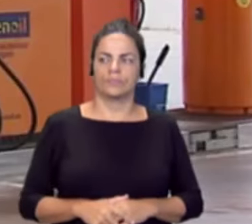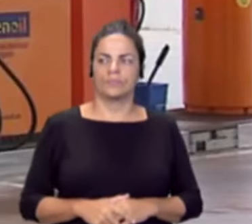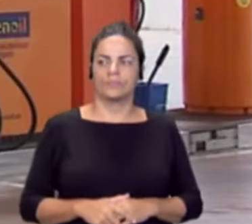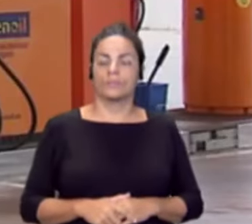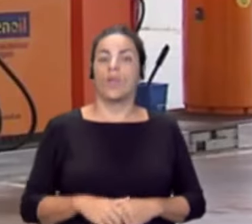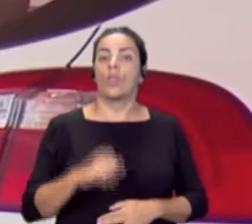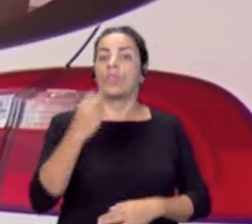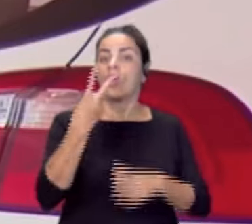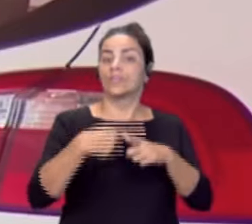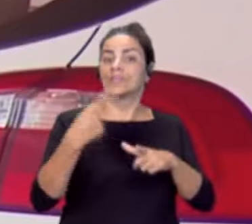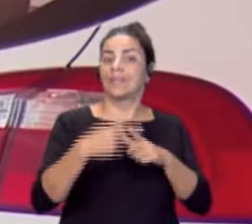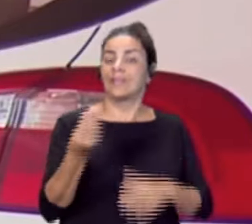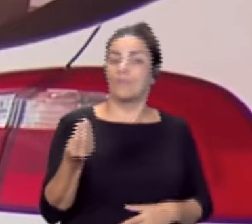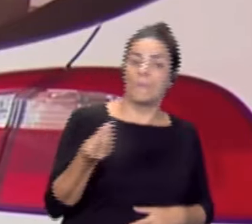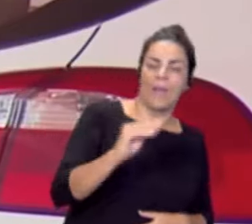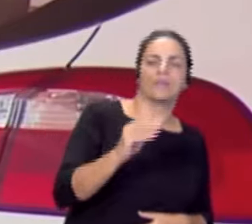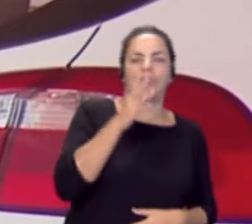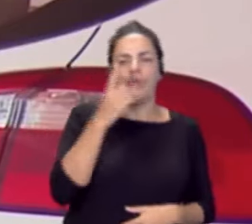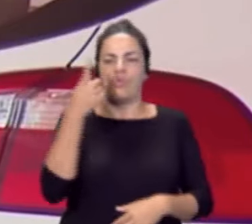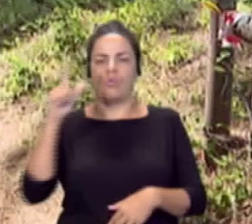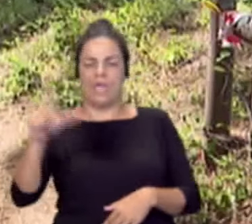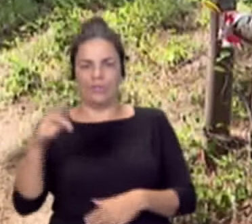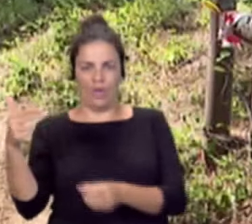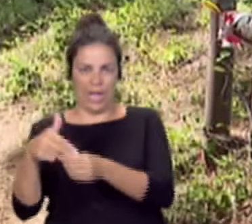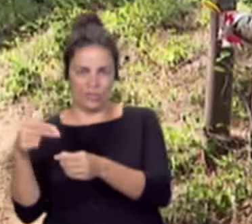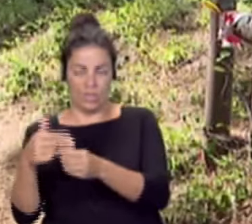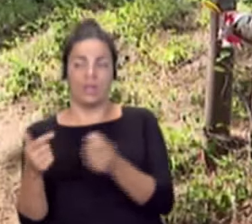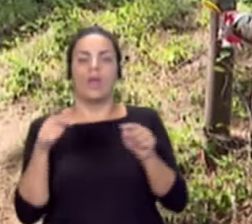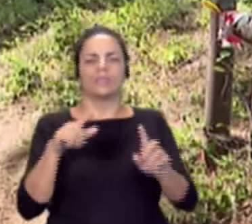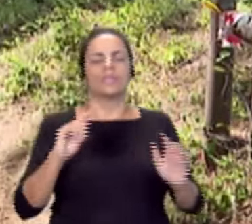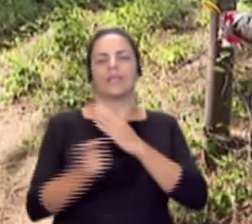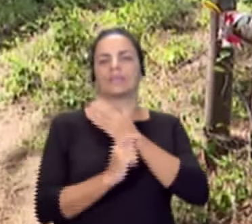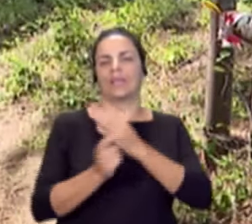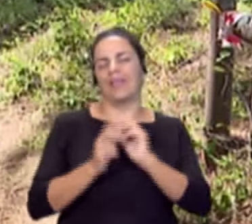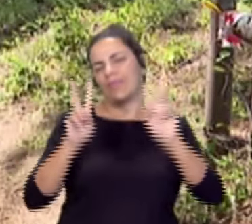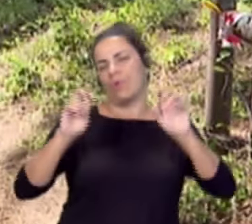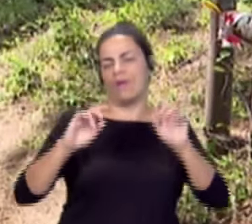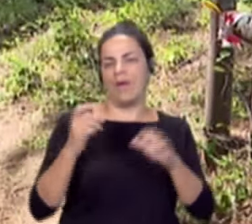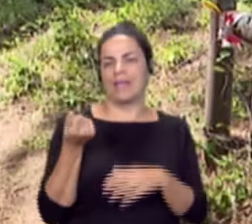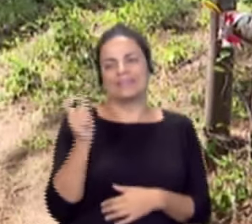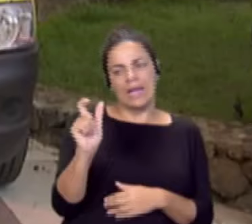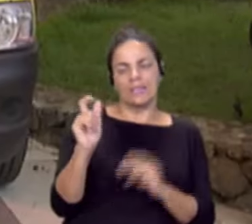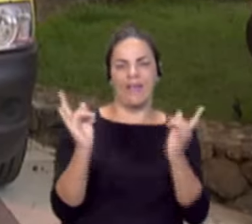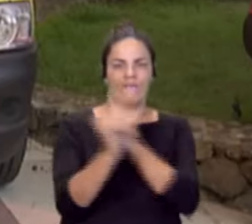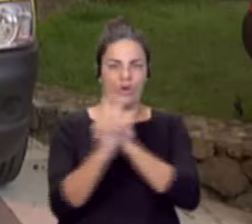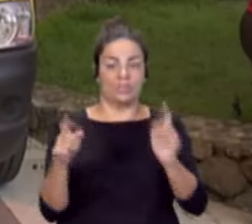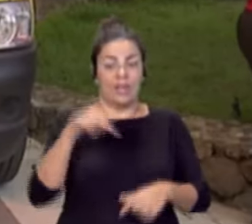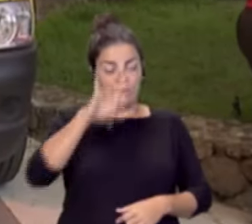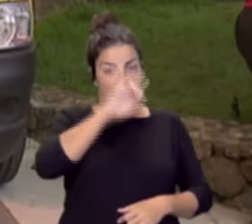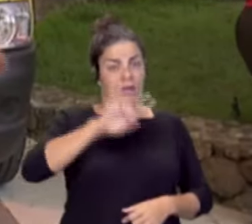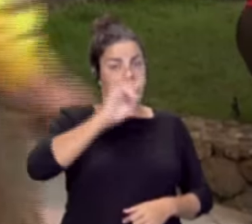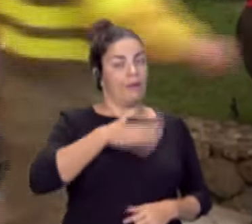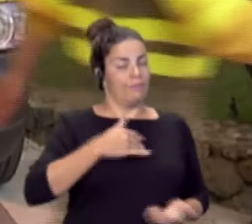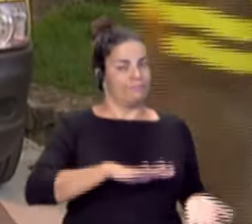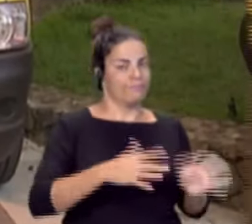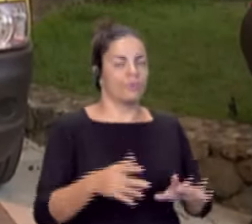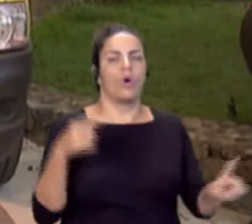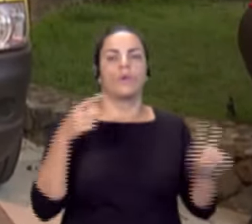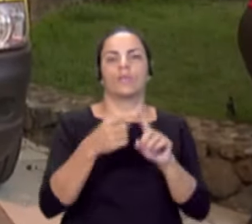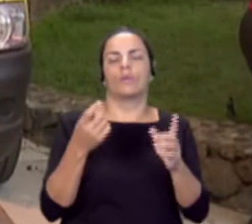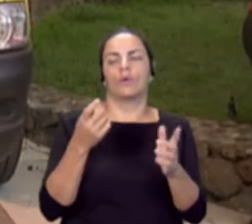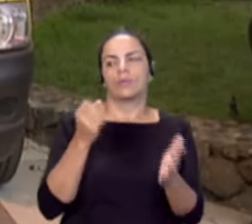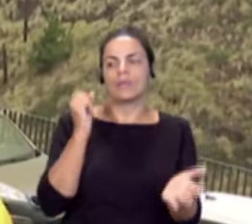2 céntimos más por cada litro repostado. Esta es la estrategia de la nueva tasa forestal que se quiere implementar aquí en Canarias para afrontar los